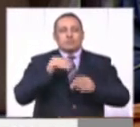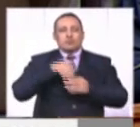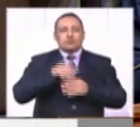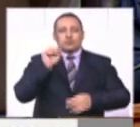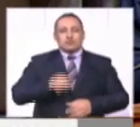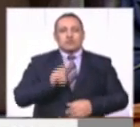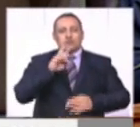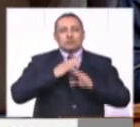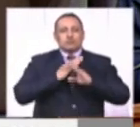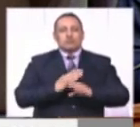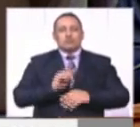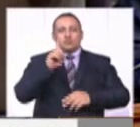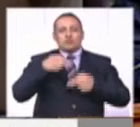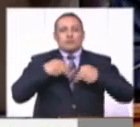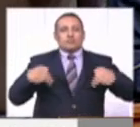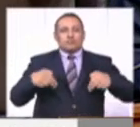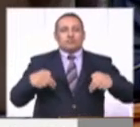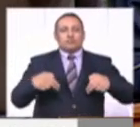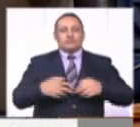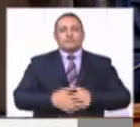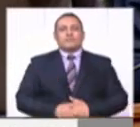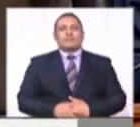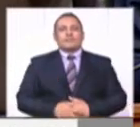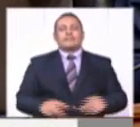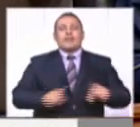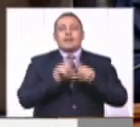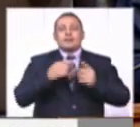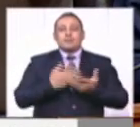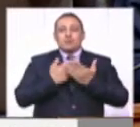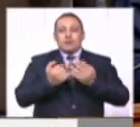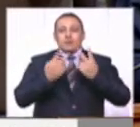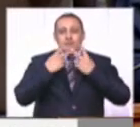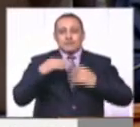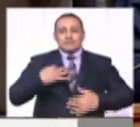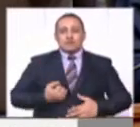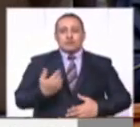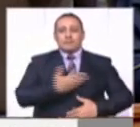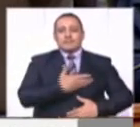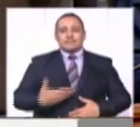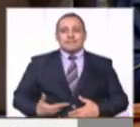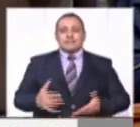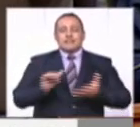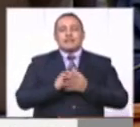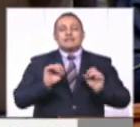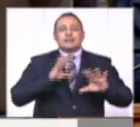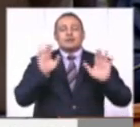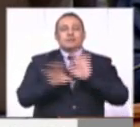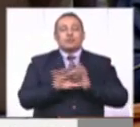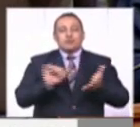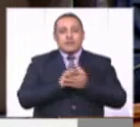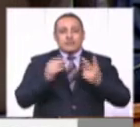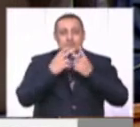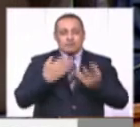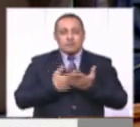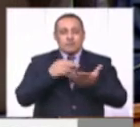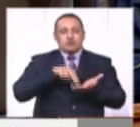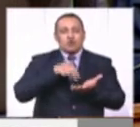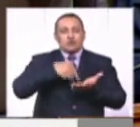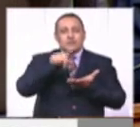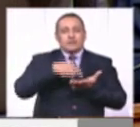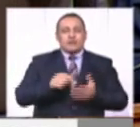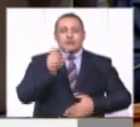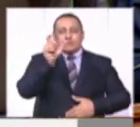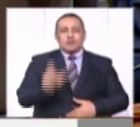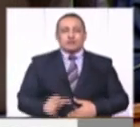favor dos en contra y una abstención también dejamos constancia señor presidente de que a pesar de encontrarse debidamente notificado